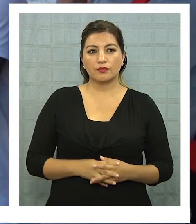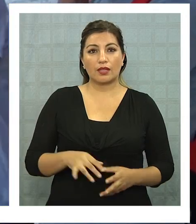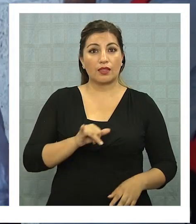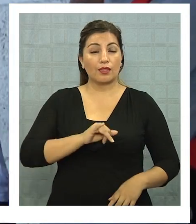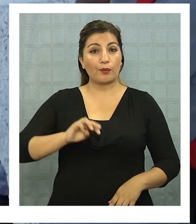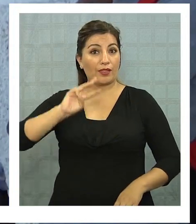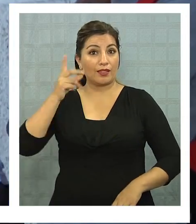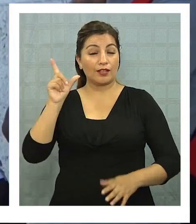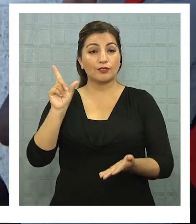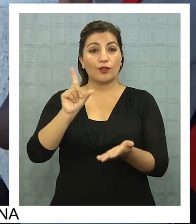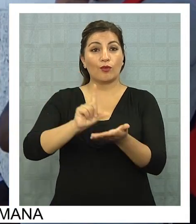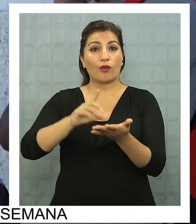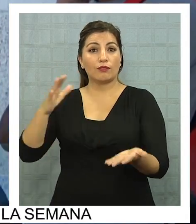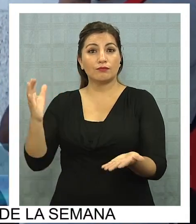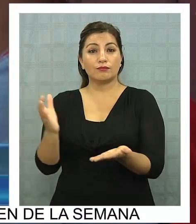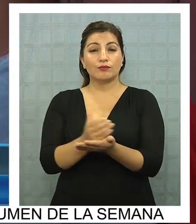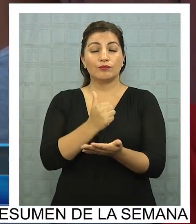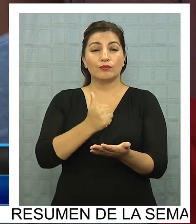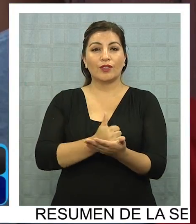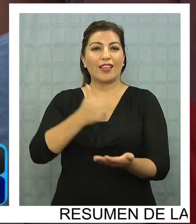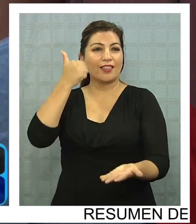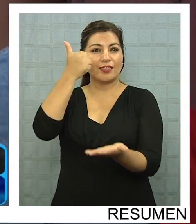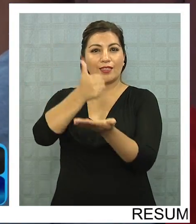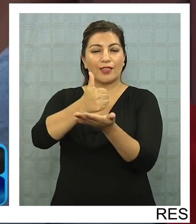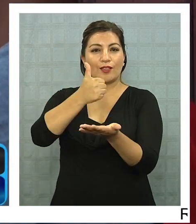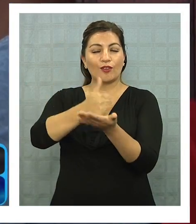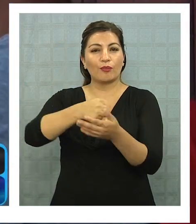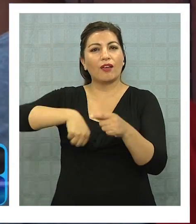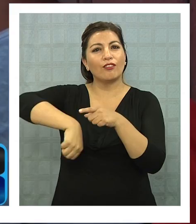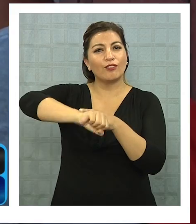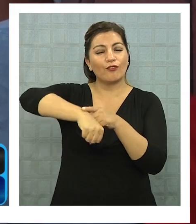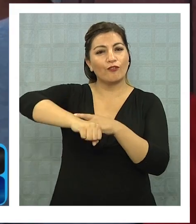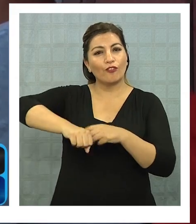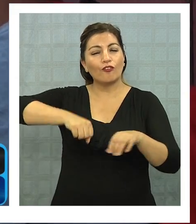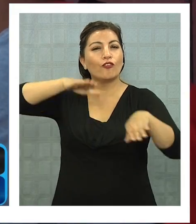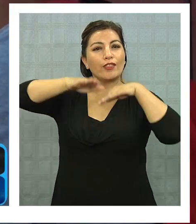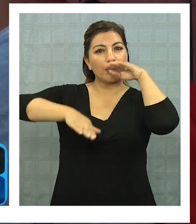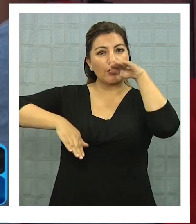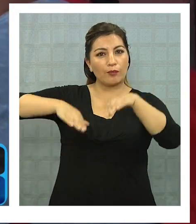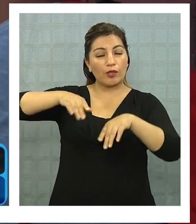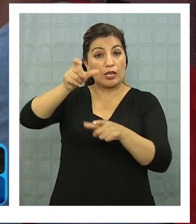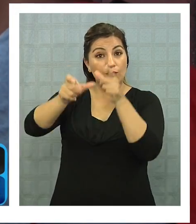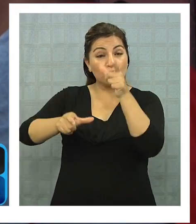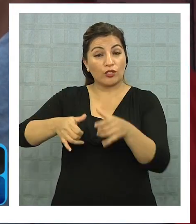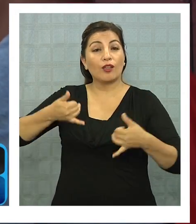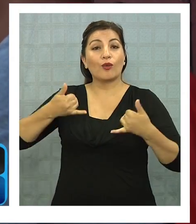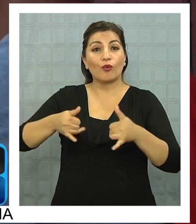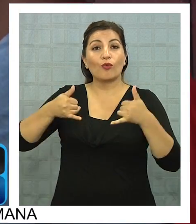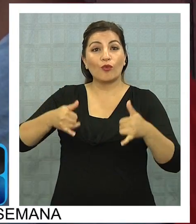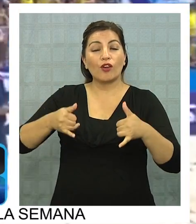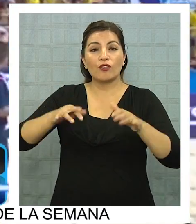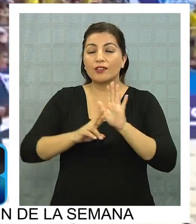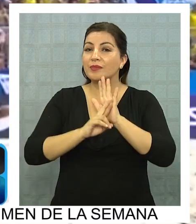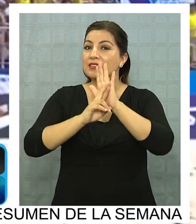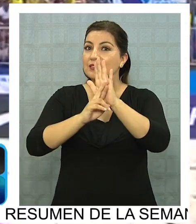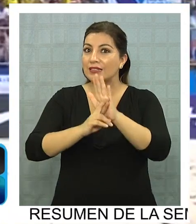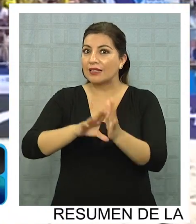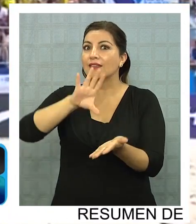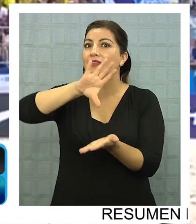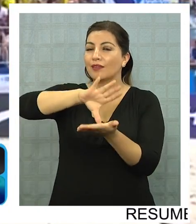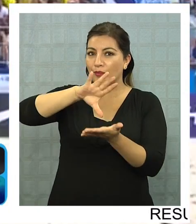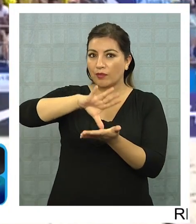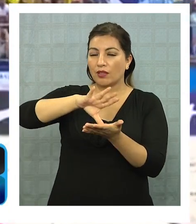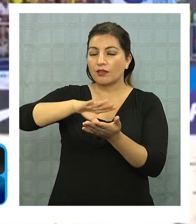Luego del tercer lugar alcanzado en la Copa Libertadores de Fútbol Playa, los jugadores iquiqueños, que sacaron la cara por nuestro país,